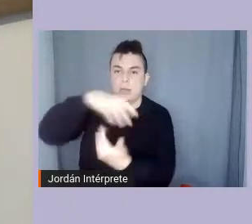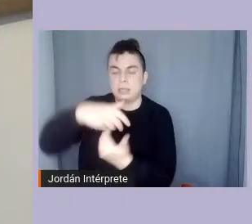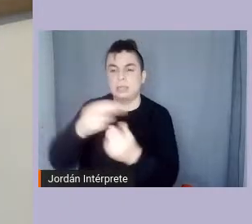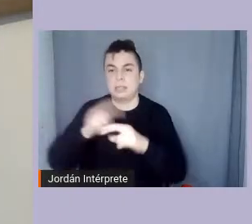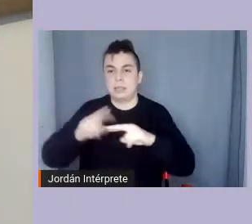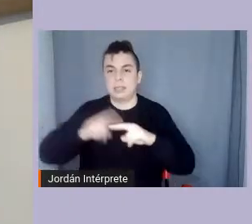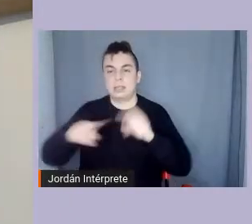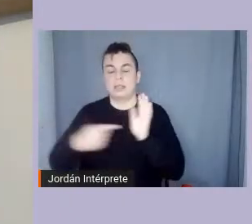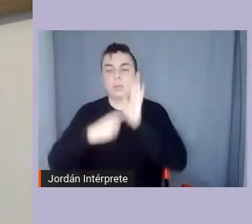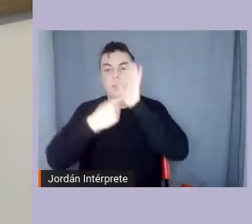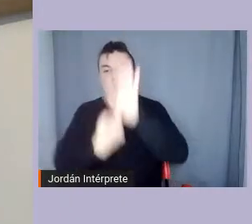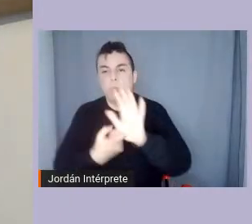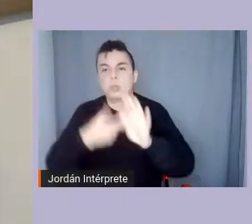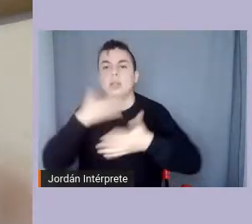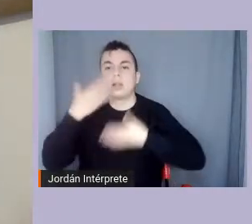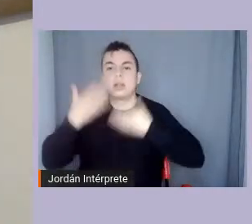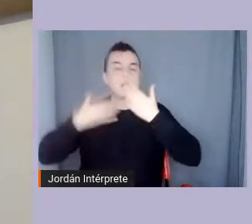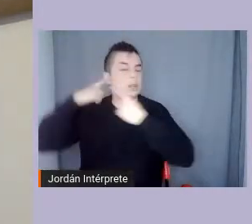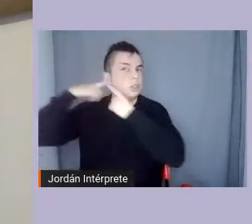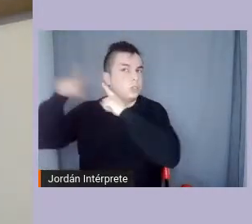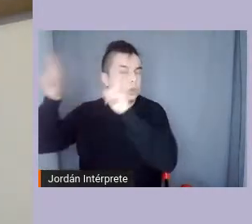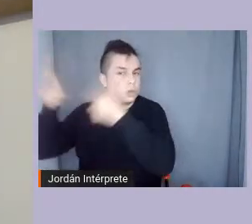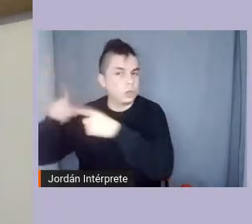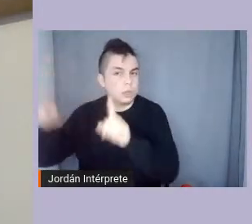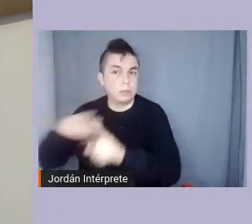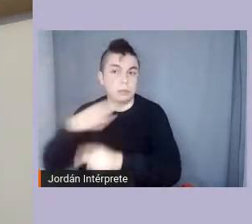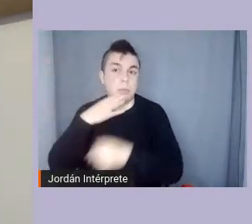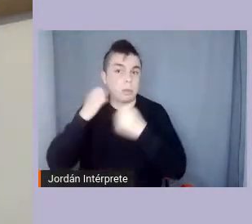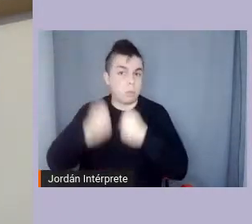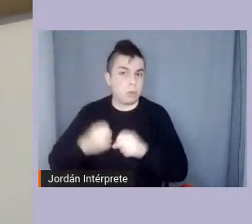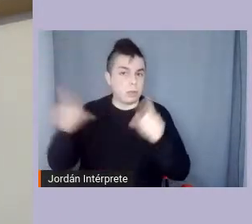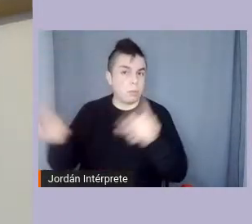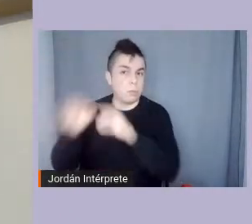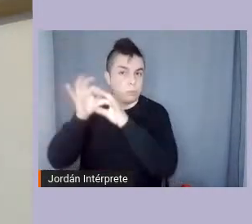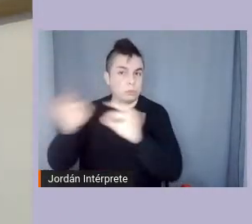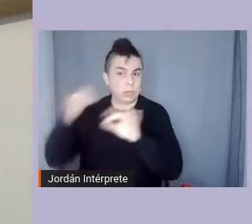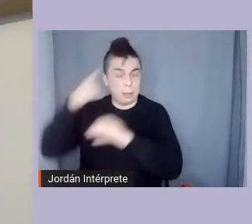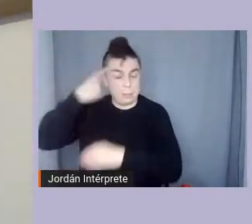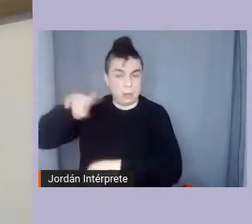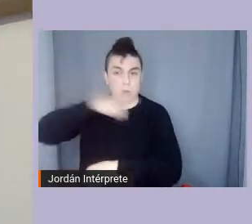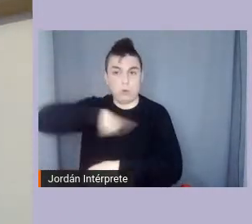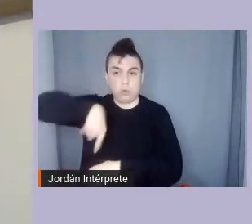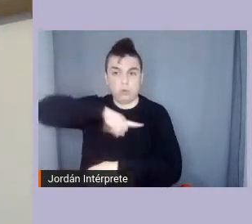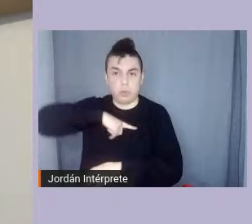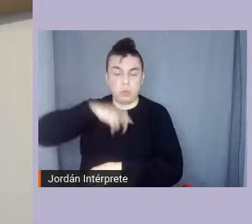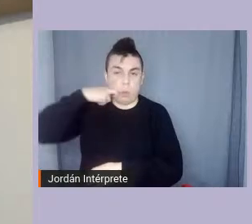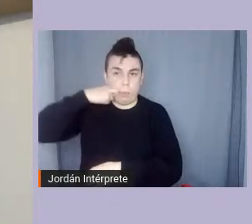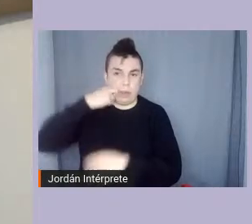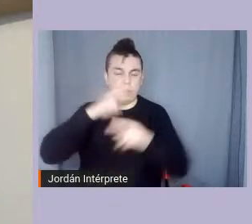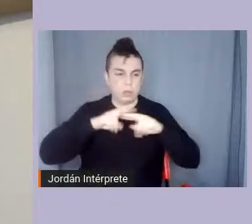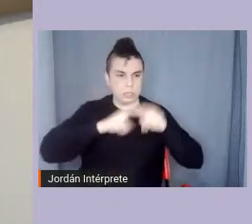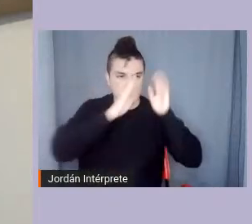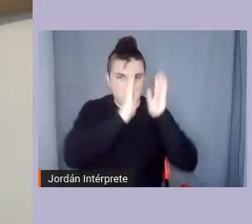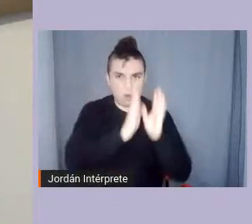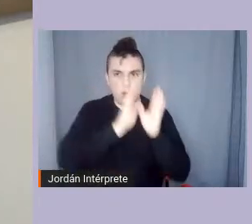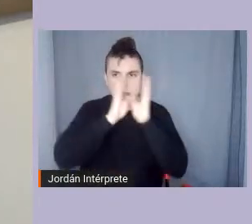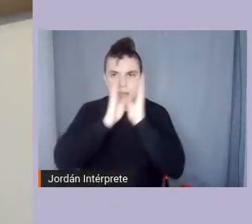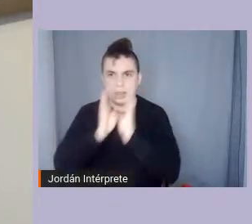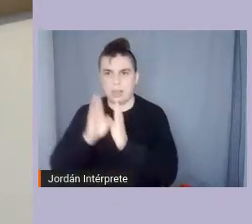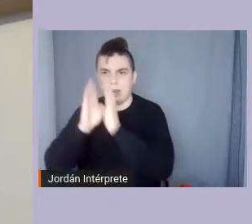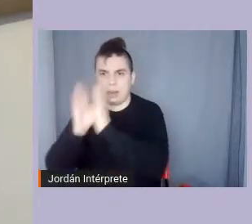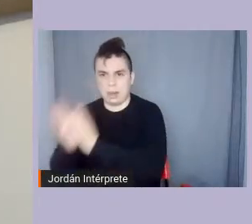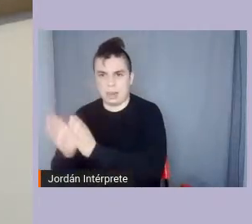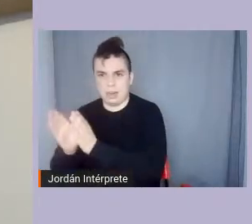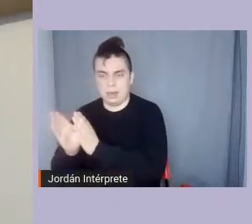sonido. También puede ser música, pero los humanos organizamos los sonidos.